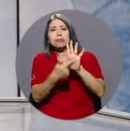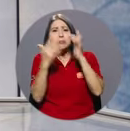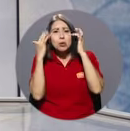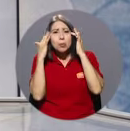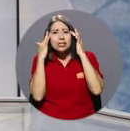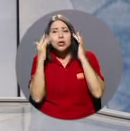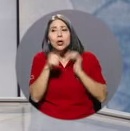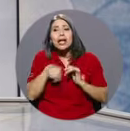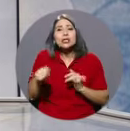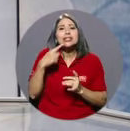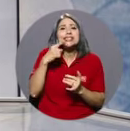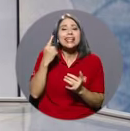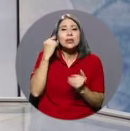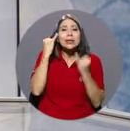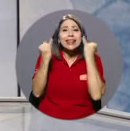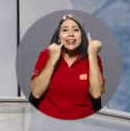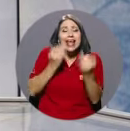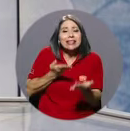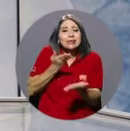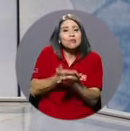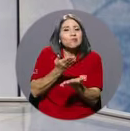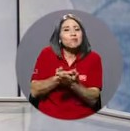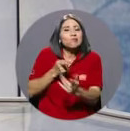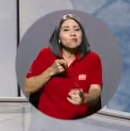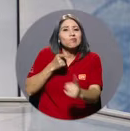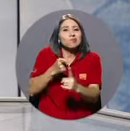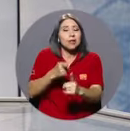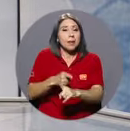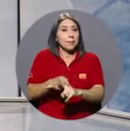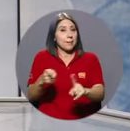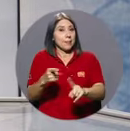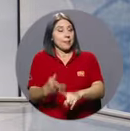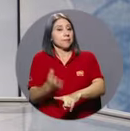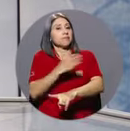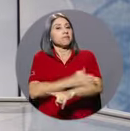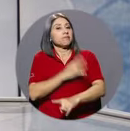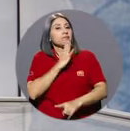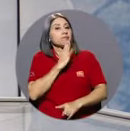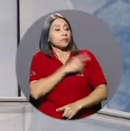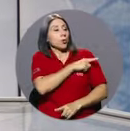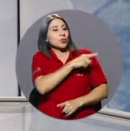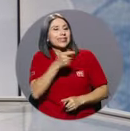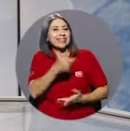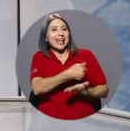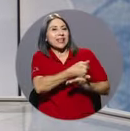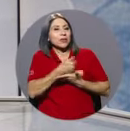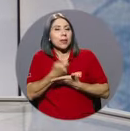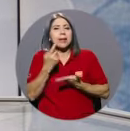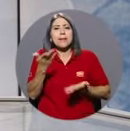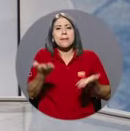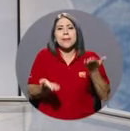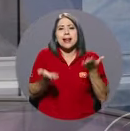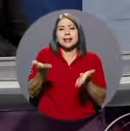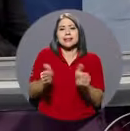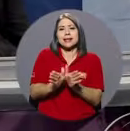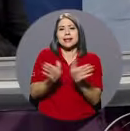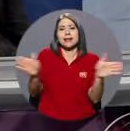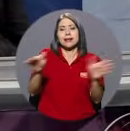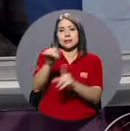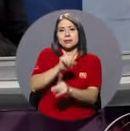dónde deberíamos dirigir el camino, pero antes de hablar de eso, tal vez me gustaría que me colaboren a hacer un balance general de cuál es la